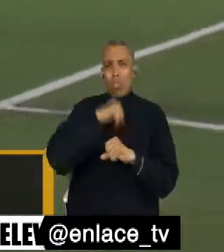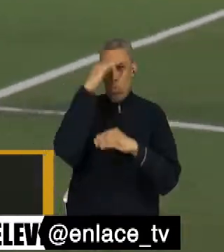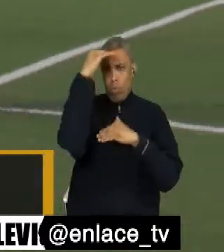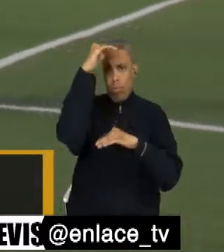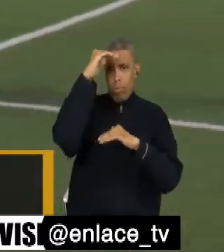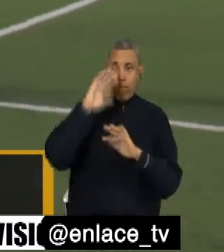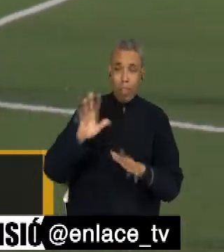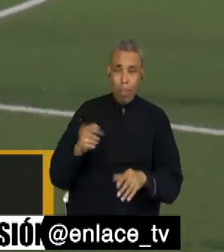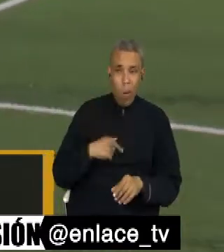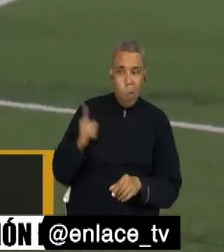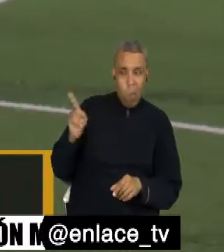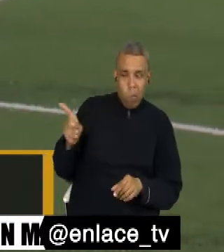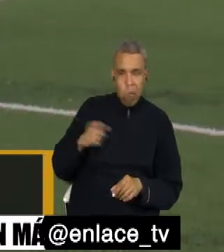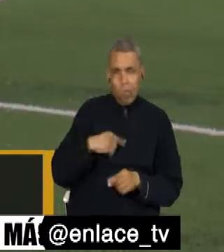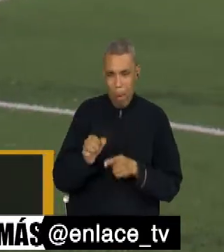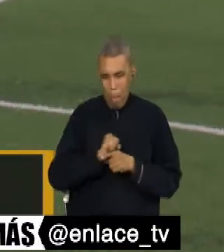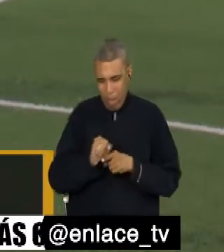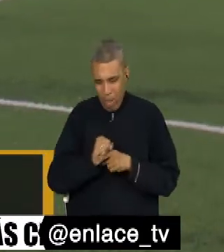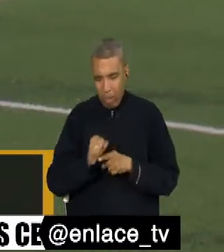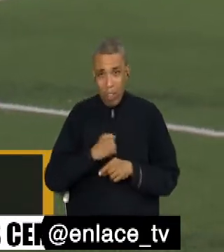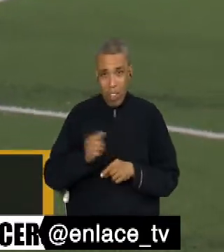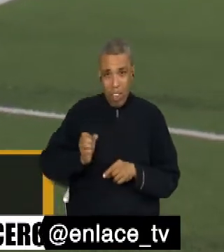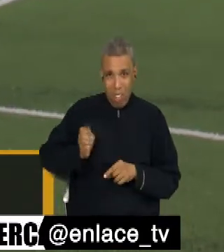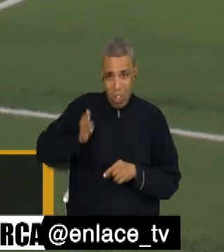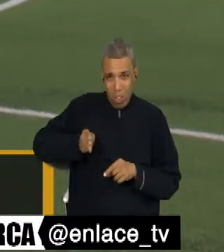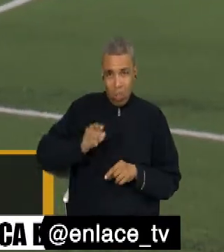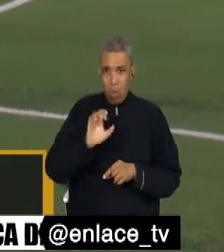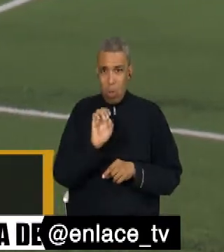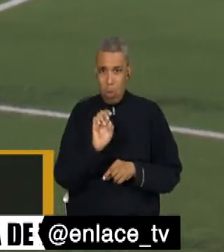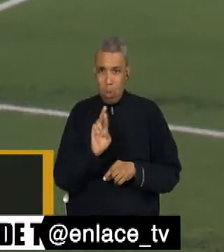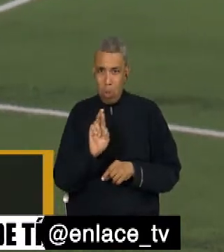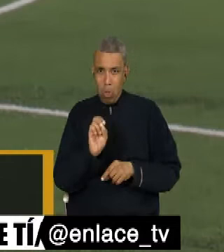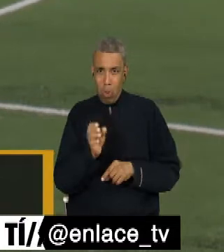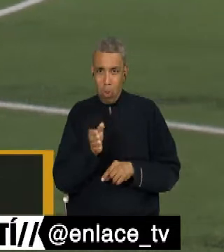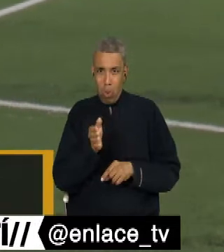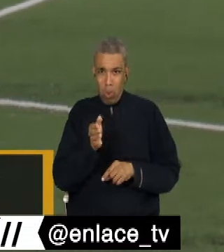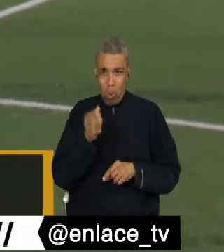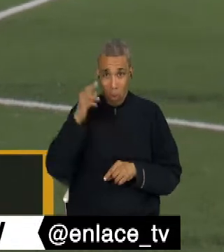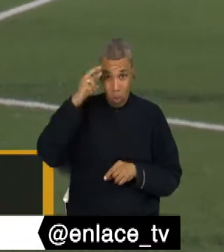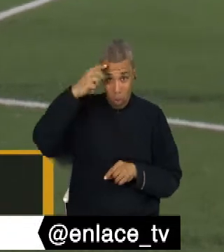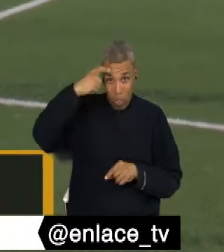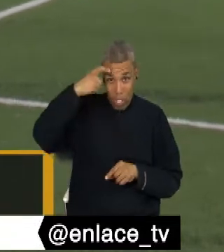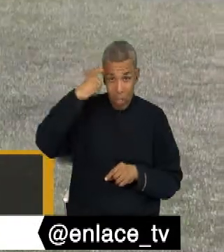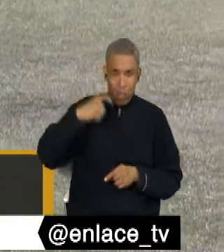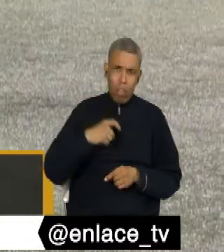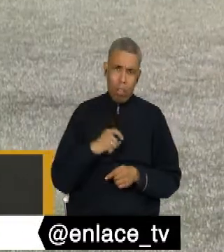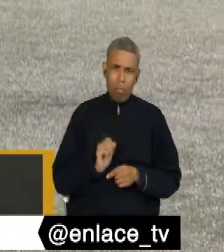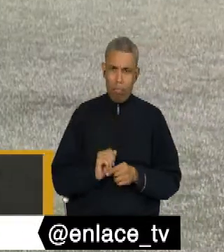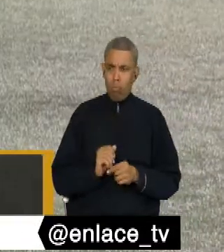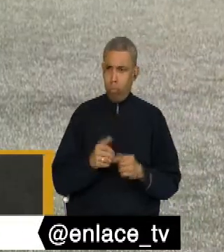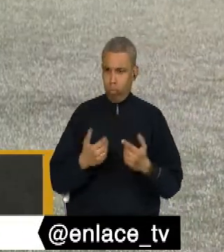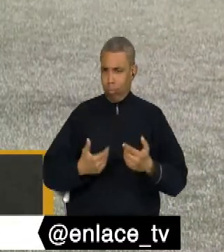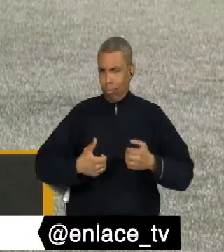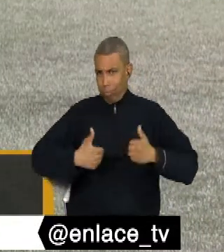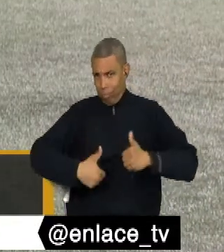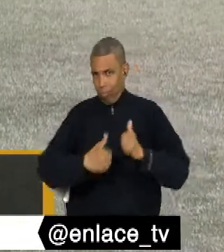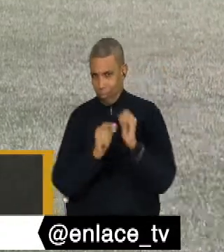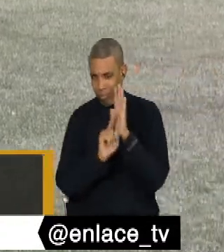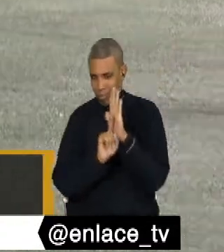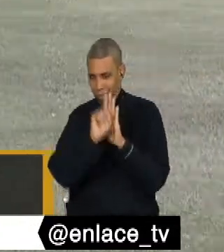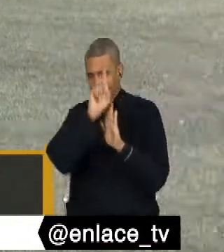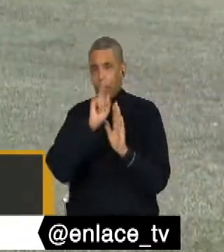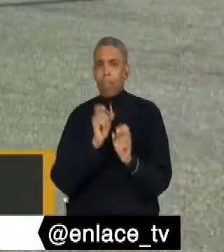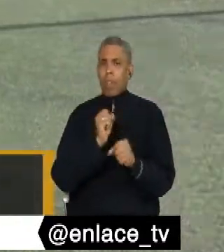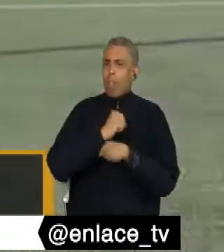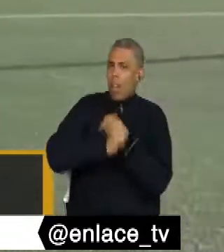a la participación que ha tenido Oro Negro en el presente año 2017. Es como así que la Sub-20 pues está jugando Torneo